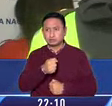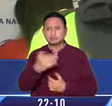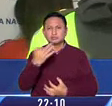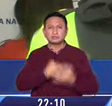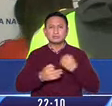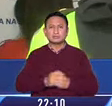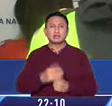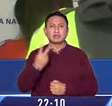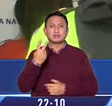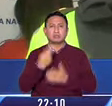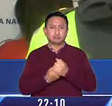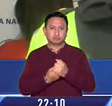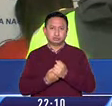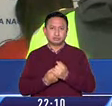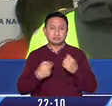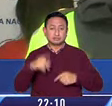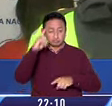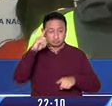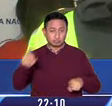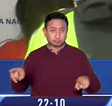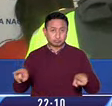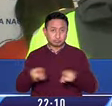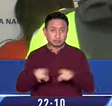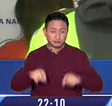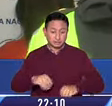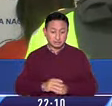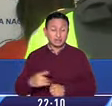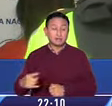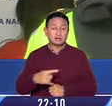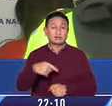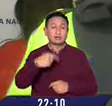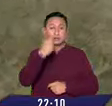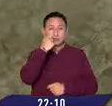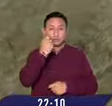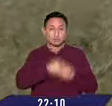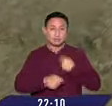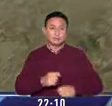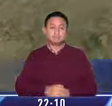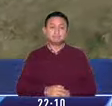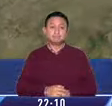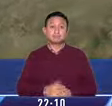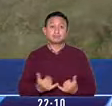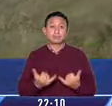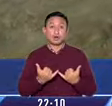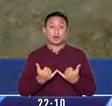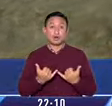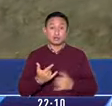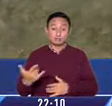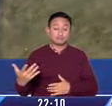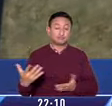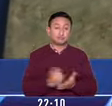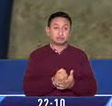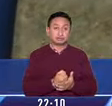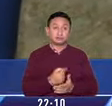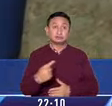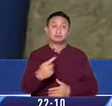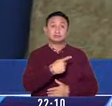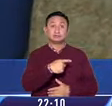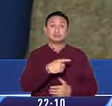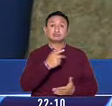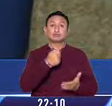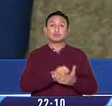son pareja, que conviven juntos y que se dedican al microtráfico. En esta oportunidad, aparentemente, la sustancia la